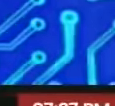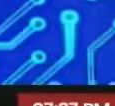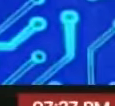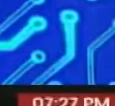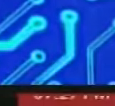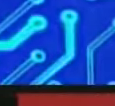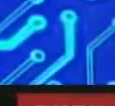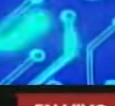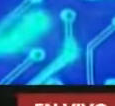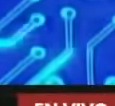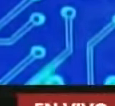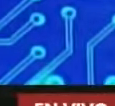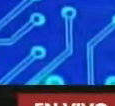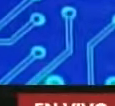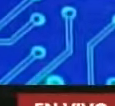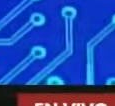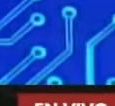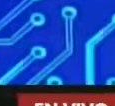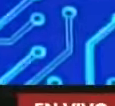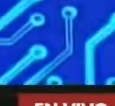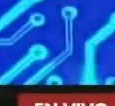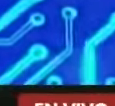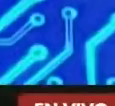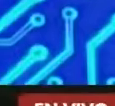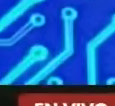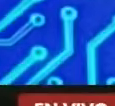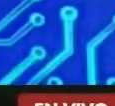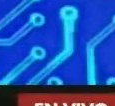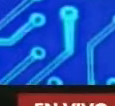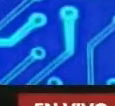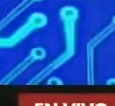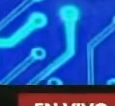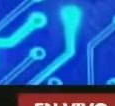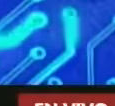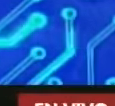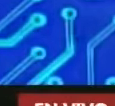hombre es una leyenda del periodismo venezolano.